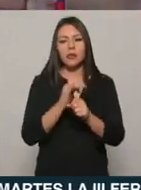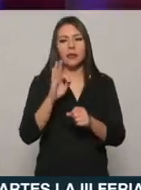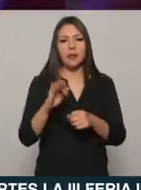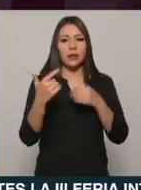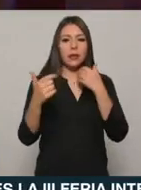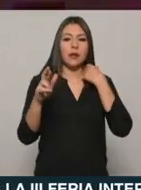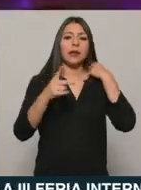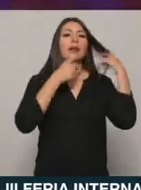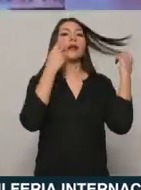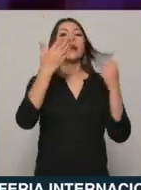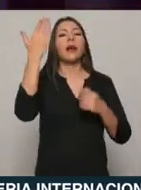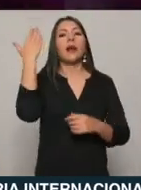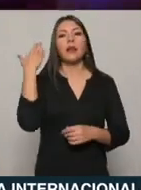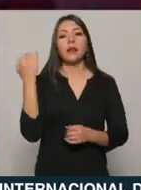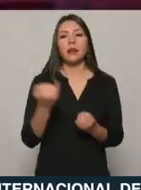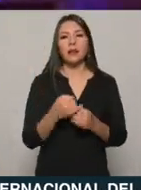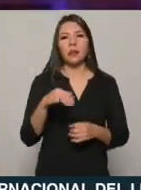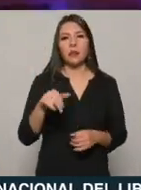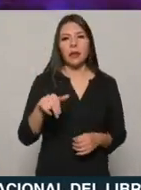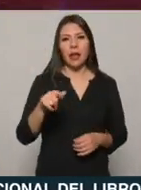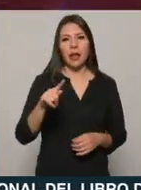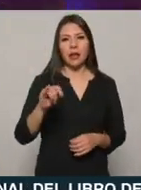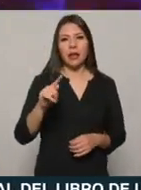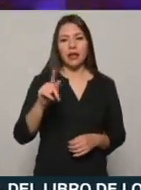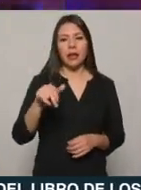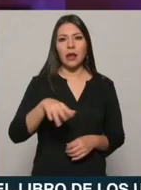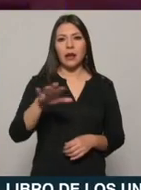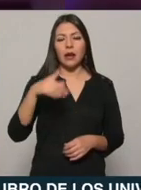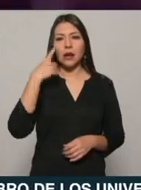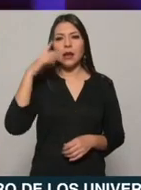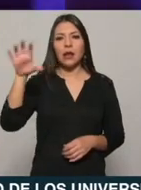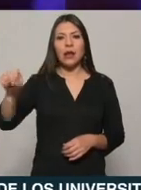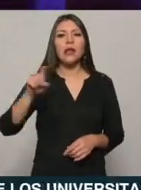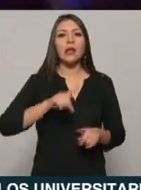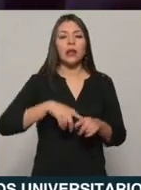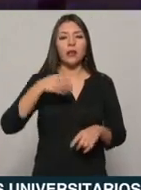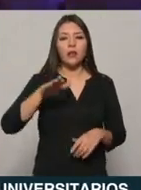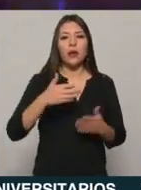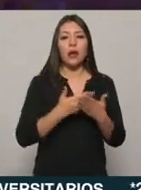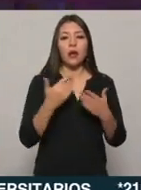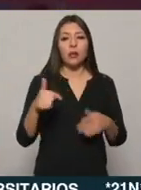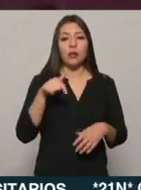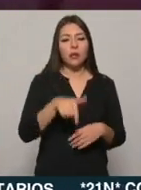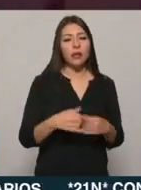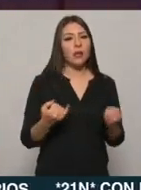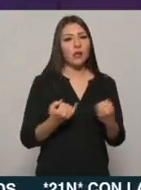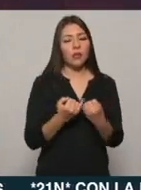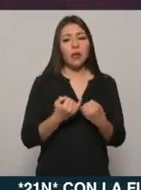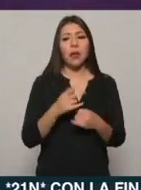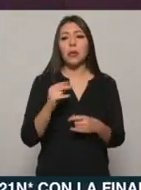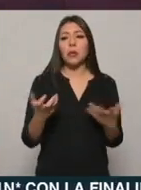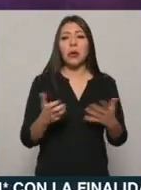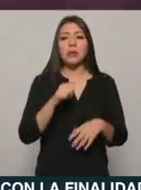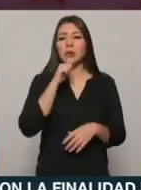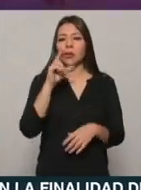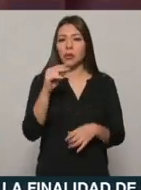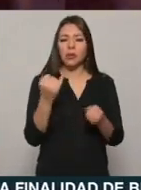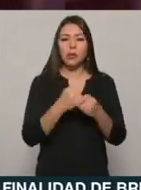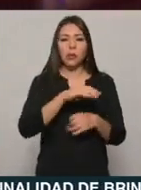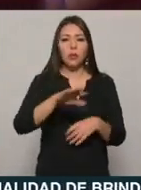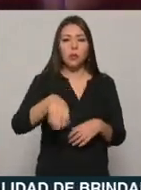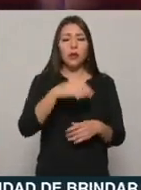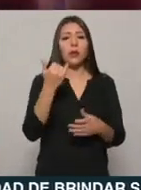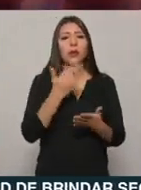en Minatitlán, donde se dio con los responsables, el artero crimen de Coatzacoalcos no quedará impune, y resaltó que en Veracruz